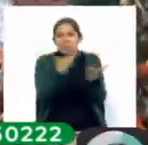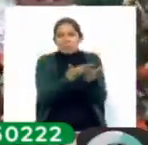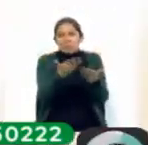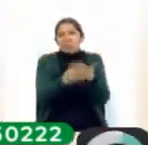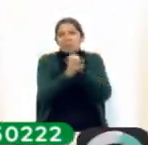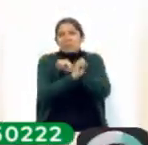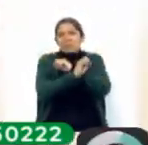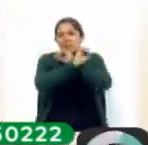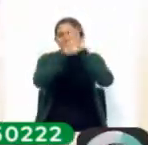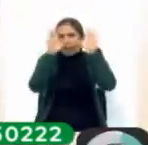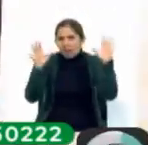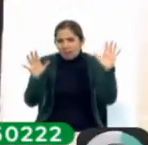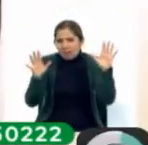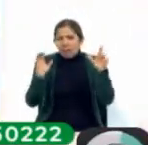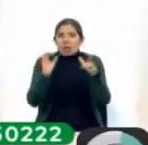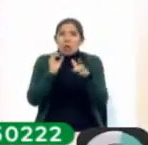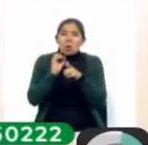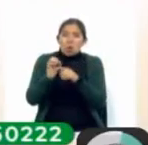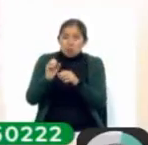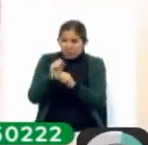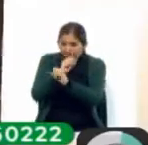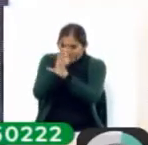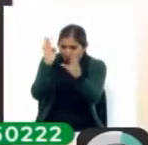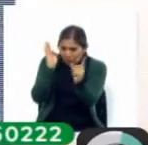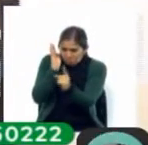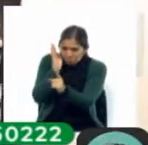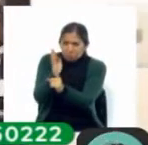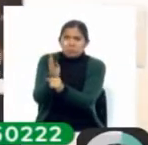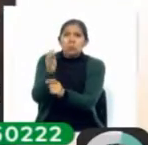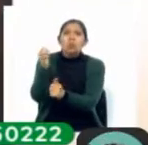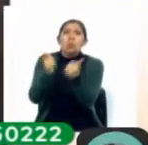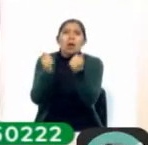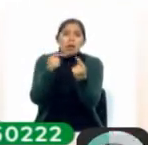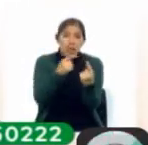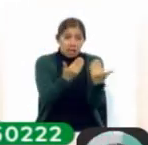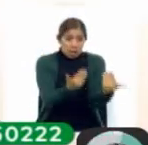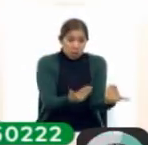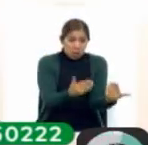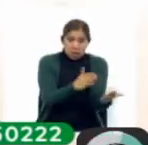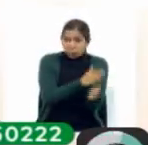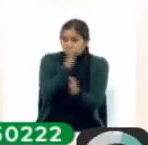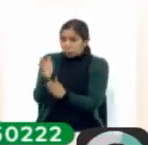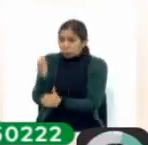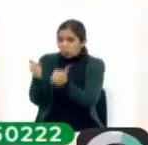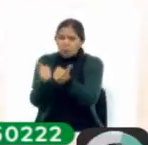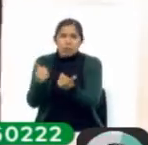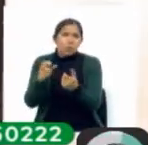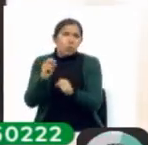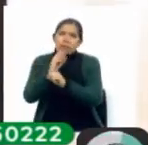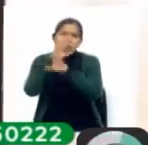de país o una alternativa concreta al modelo actual que se aplica.